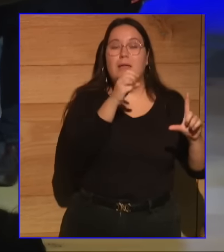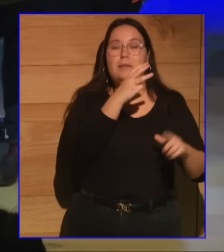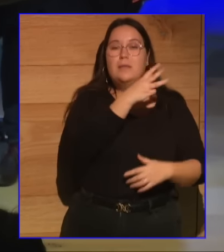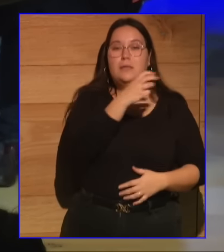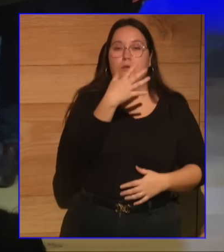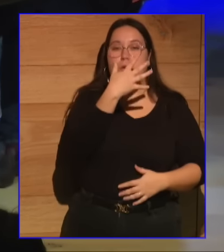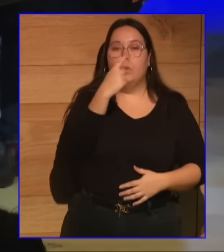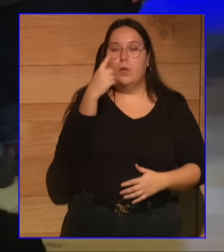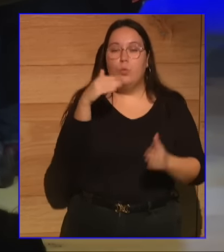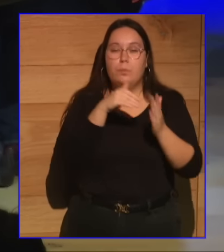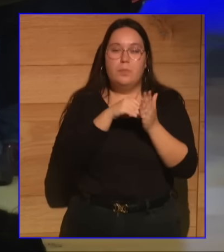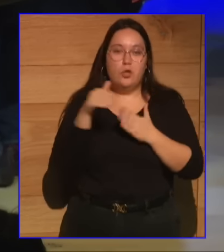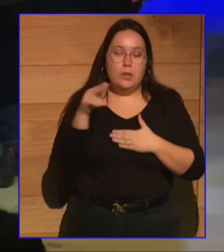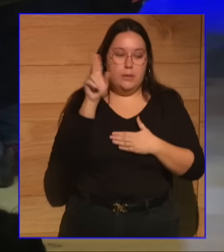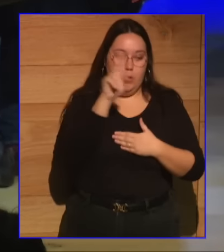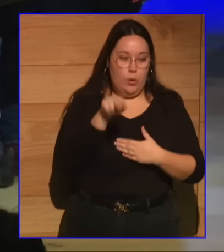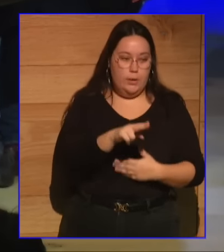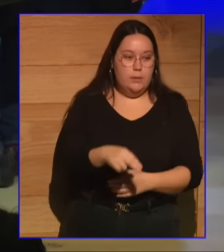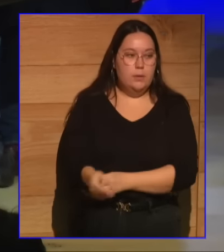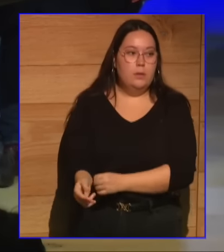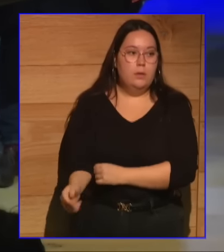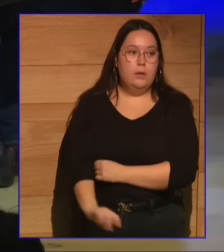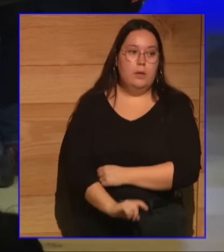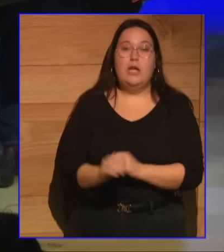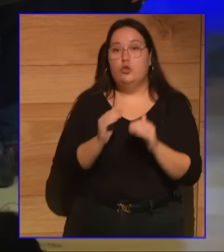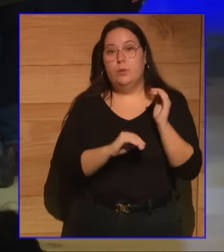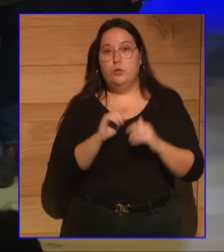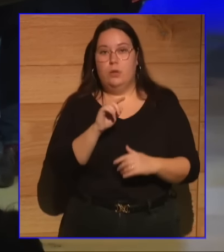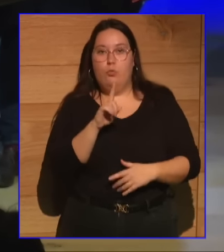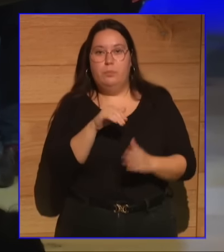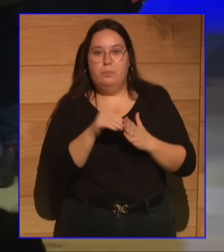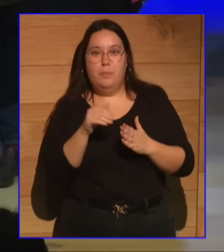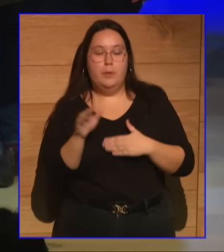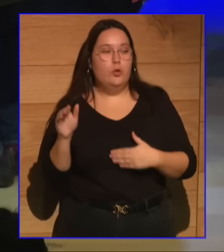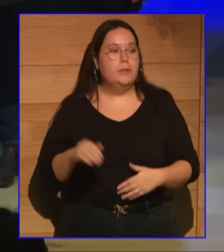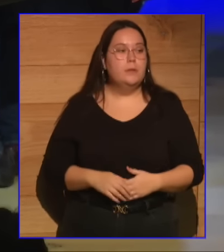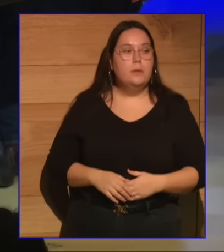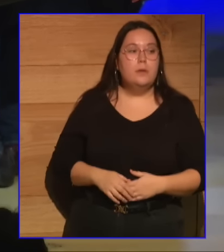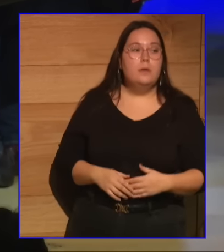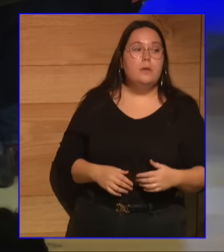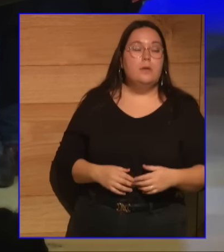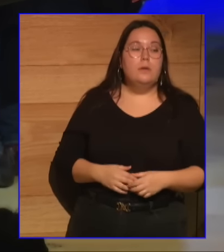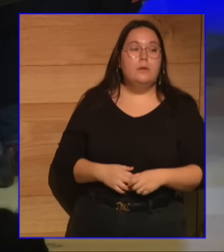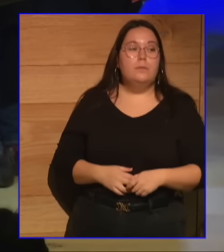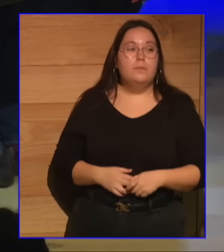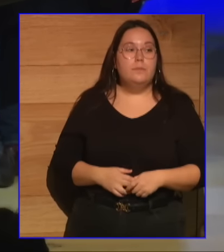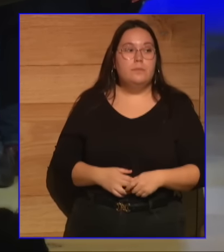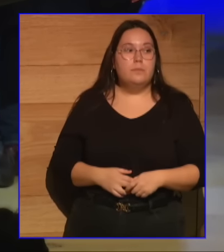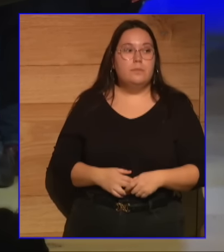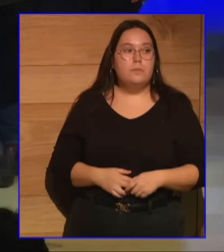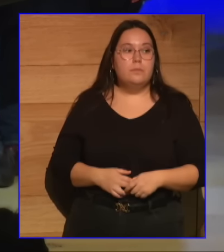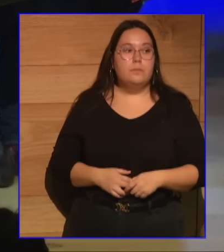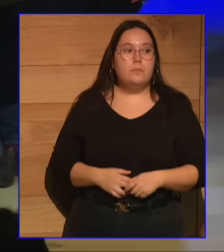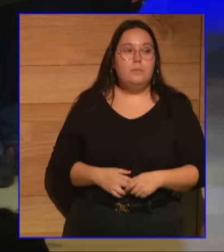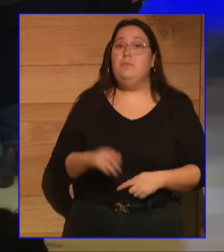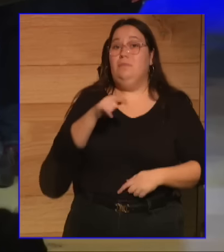millones de dólares. Vale. Eso es menos que 1.000 millones, vale. Eso es. De los cuales 220 y pico me parece que fueron overseas. O sea, no en